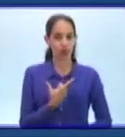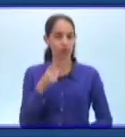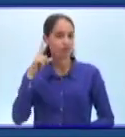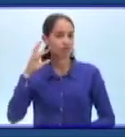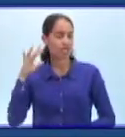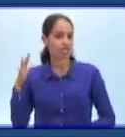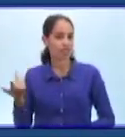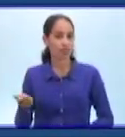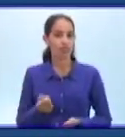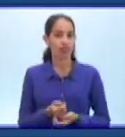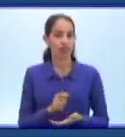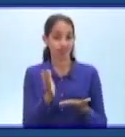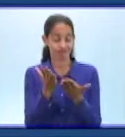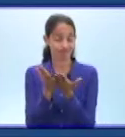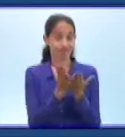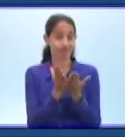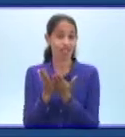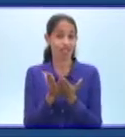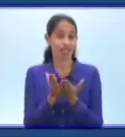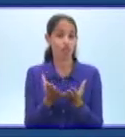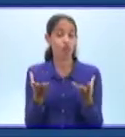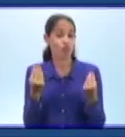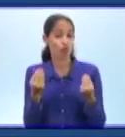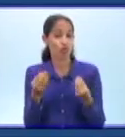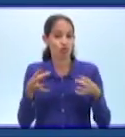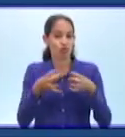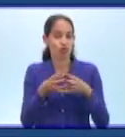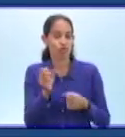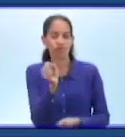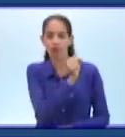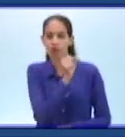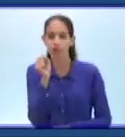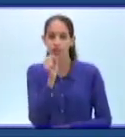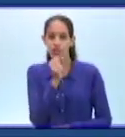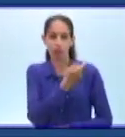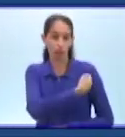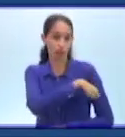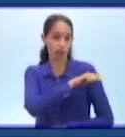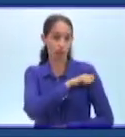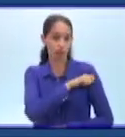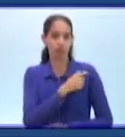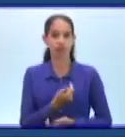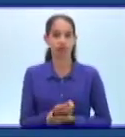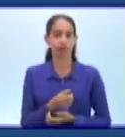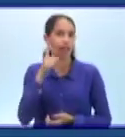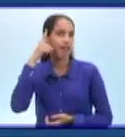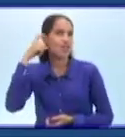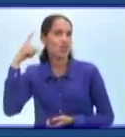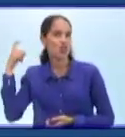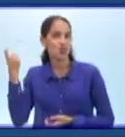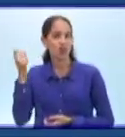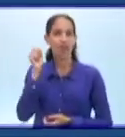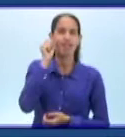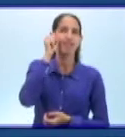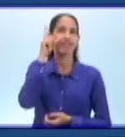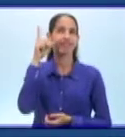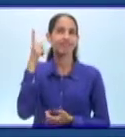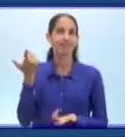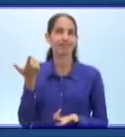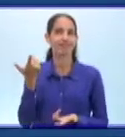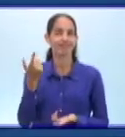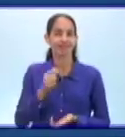sonido, estudio, concierto, público, sueños, aspiraciones, y me quiero detener